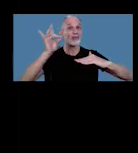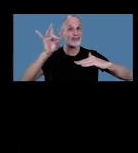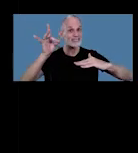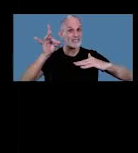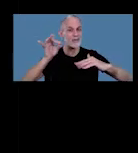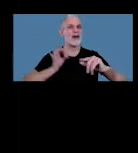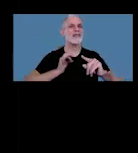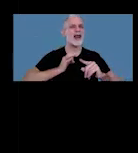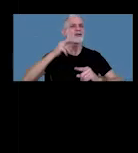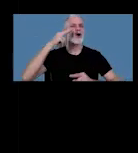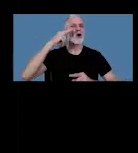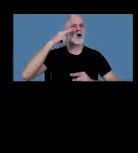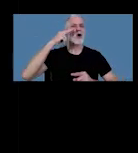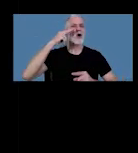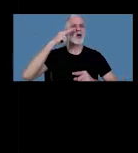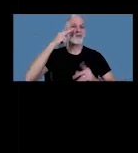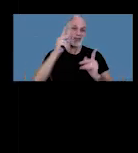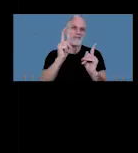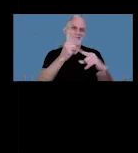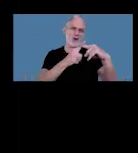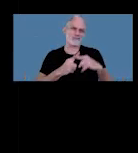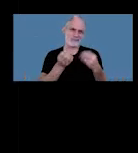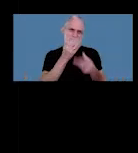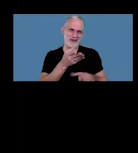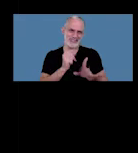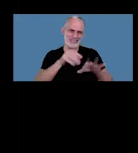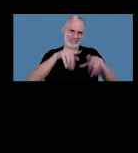diciembre del año que estoy liquidando.